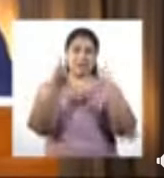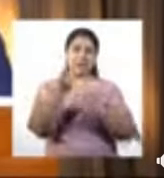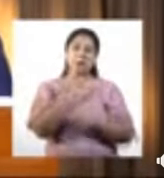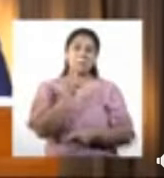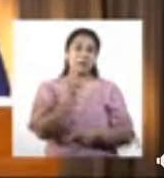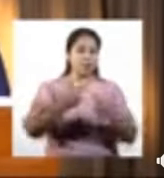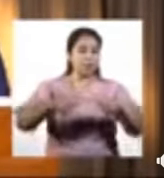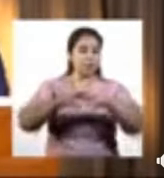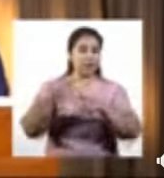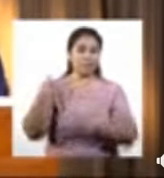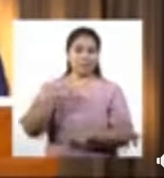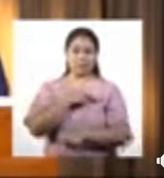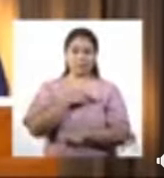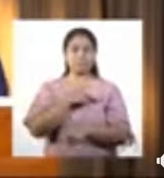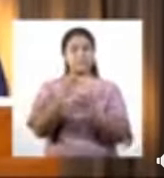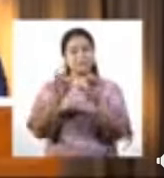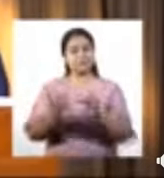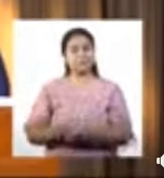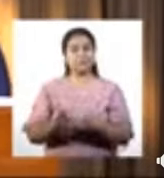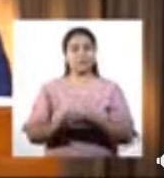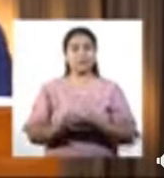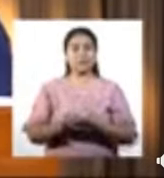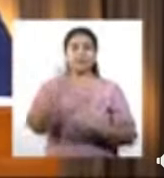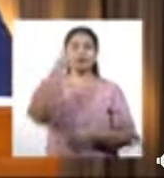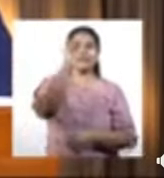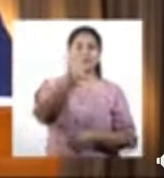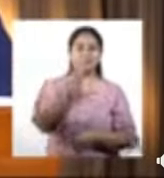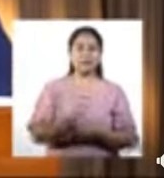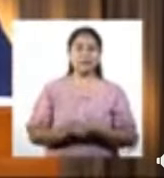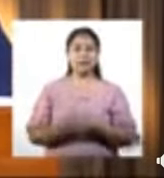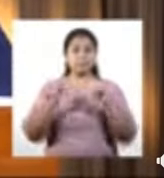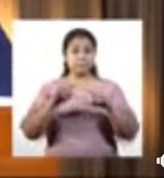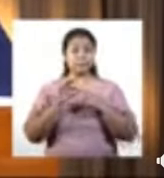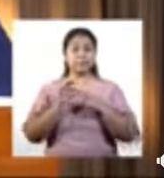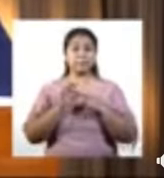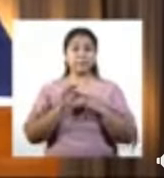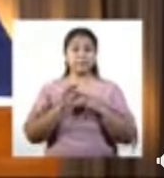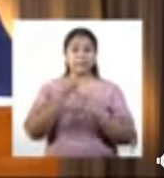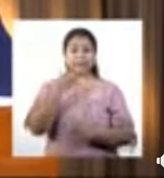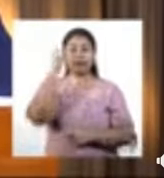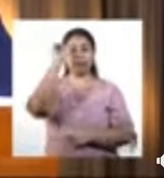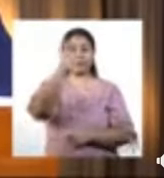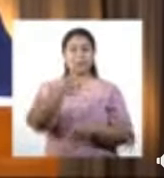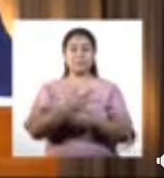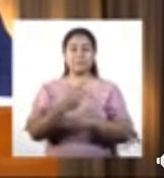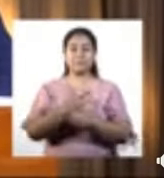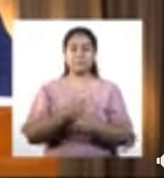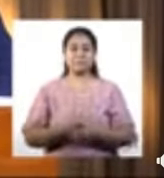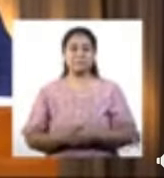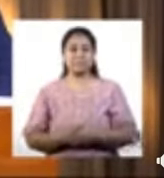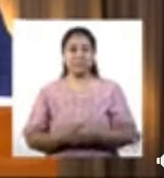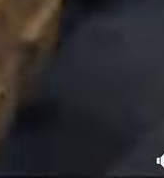para nosotros, los seres humanos. Que Dios les bendiga, pero especialmente que Dios bendiga a Guatemala.